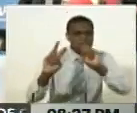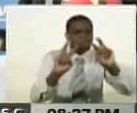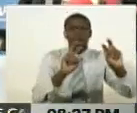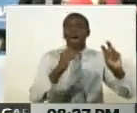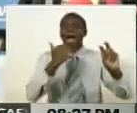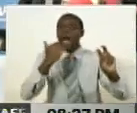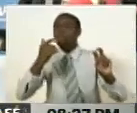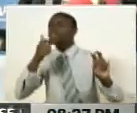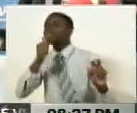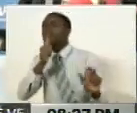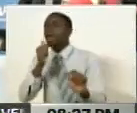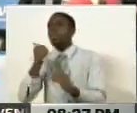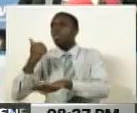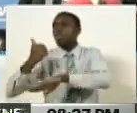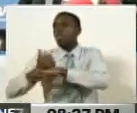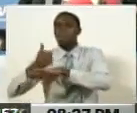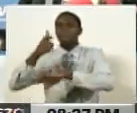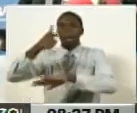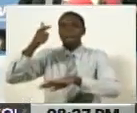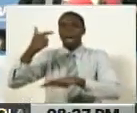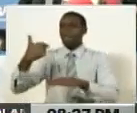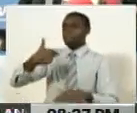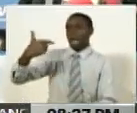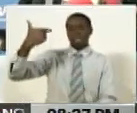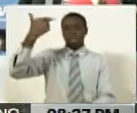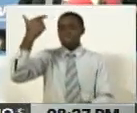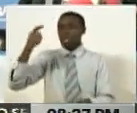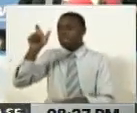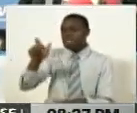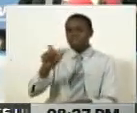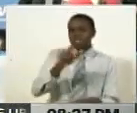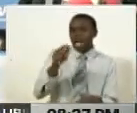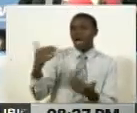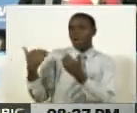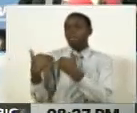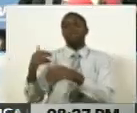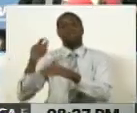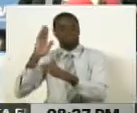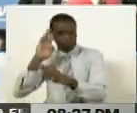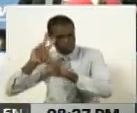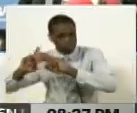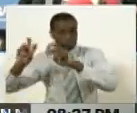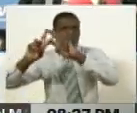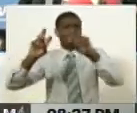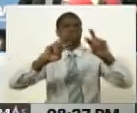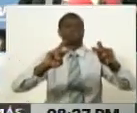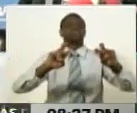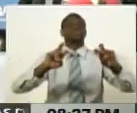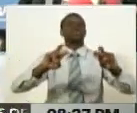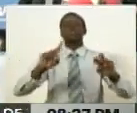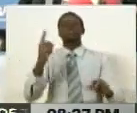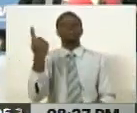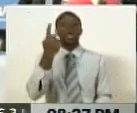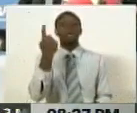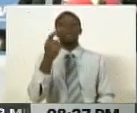responsables de estos lamentables sucesos, que no son solamente ocurridos, como dije, en el estado